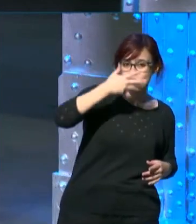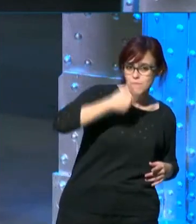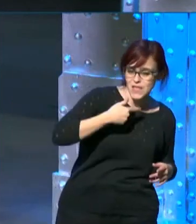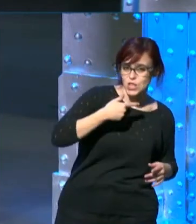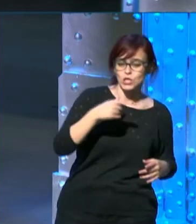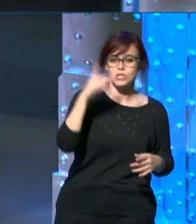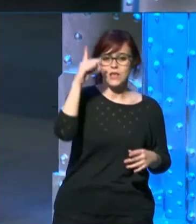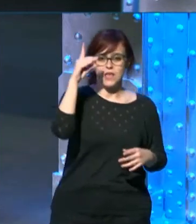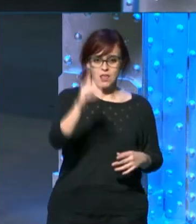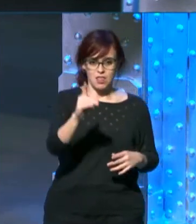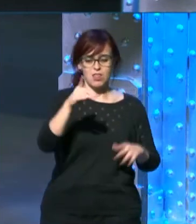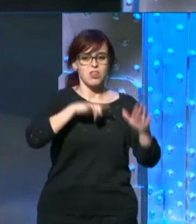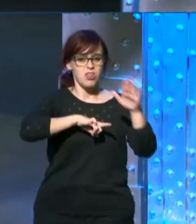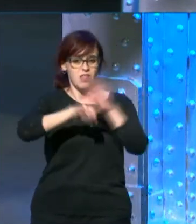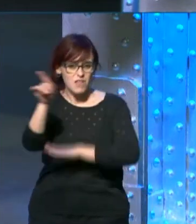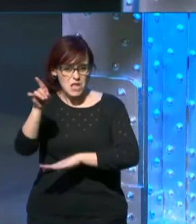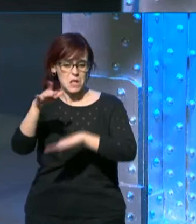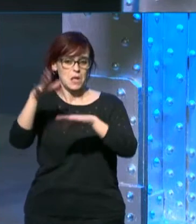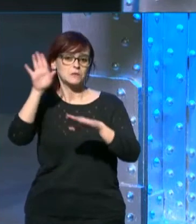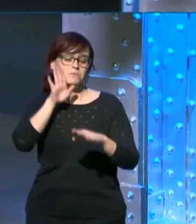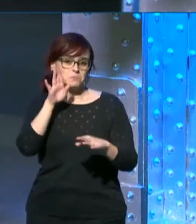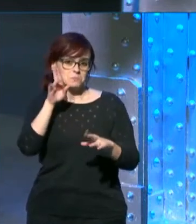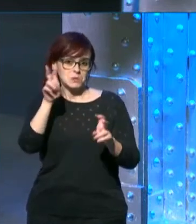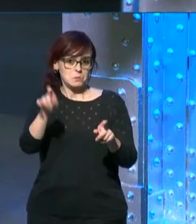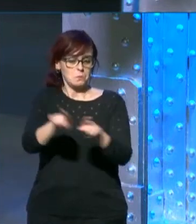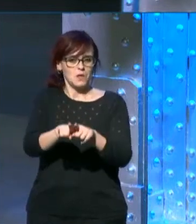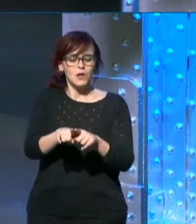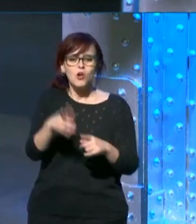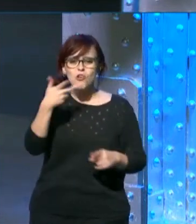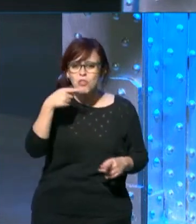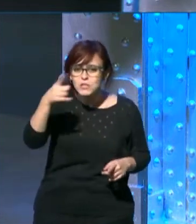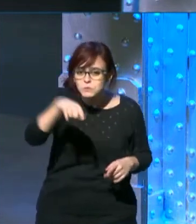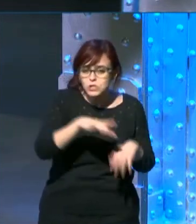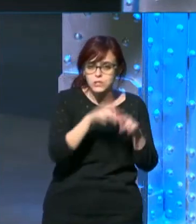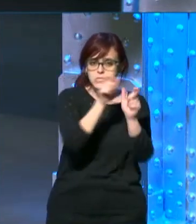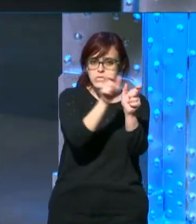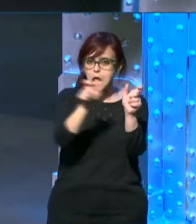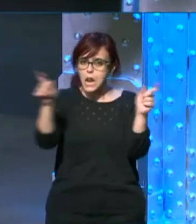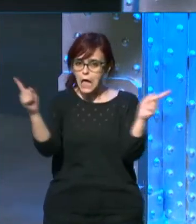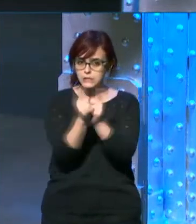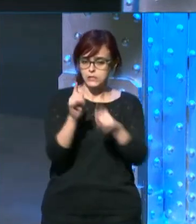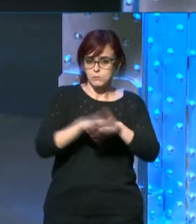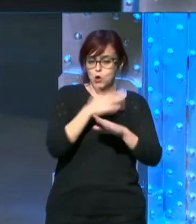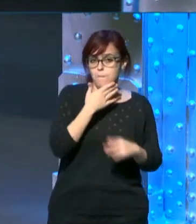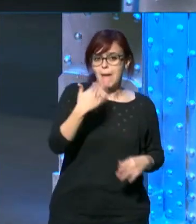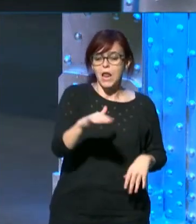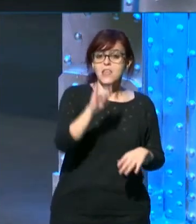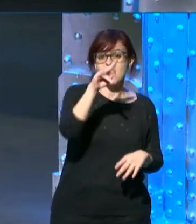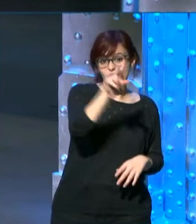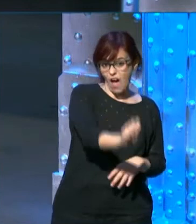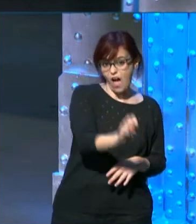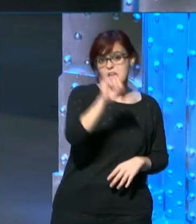estaba en inglés, se podía poner en 3 siglas. Seguro que no conocéis nada que se pueda poner en 3 siglas que sea malo, como el IVA,